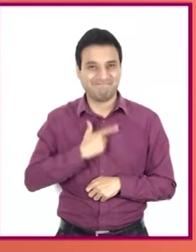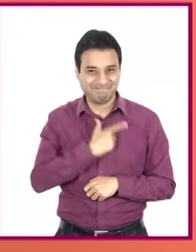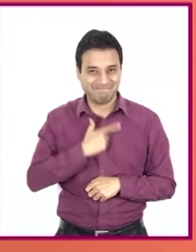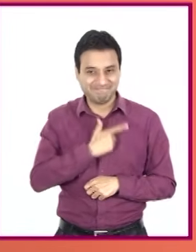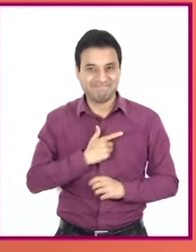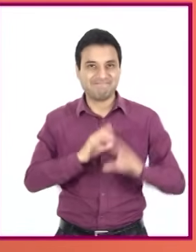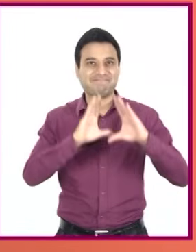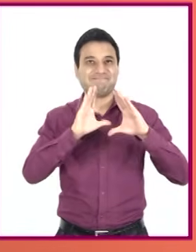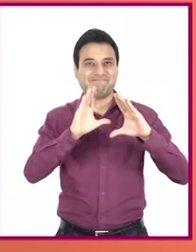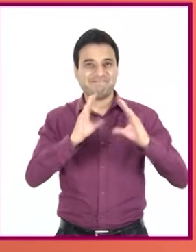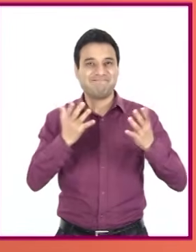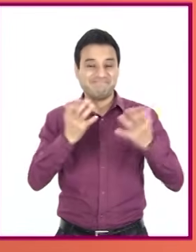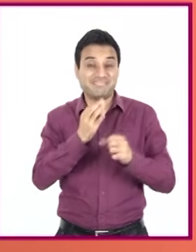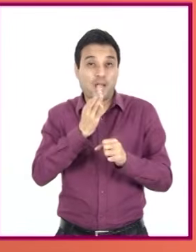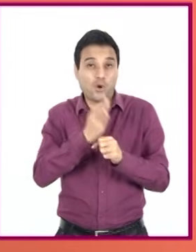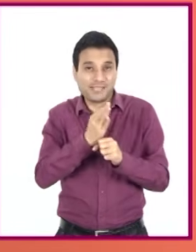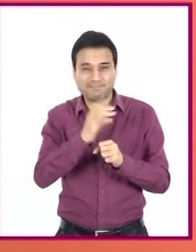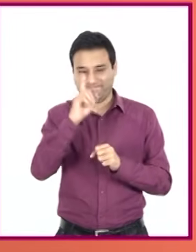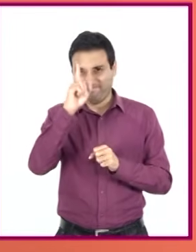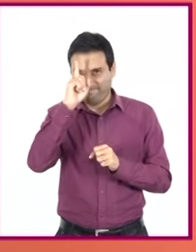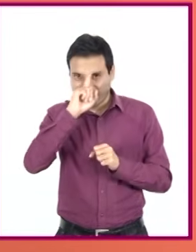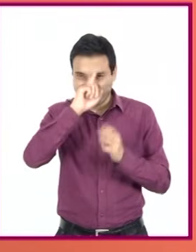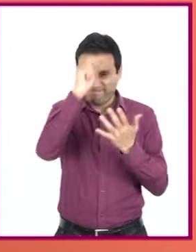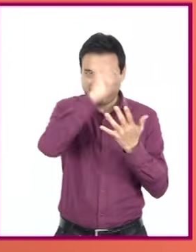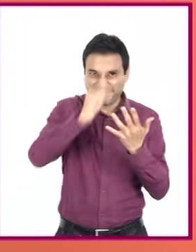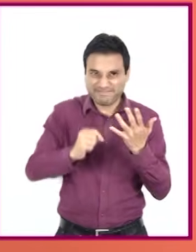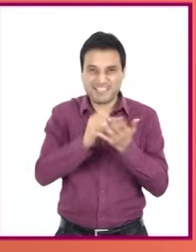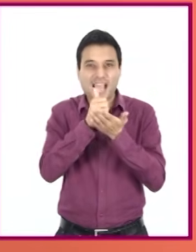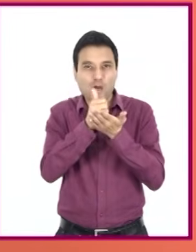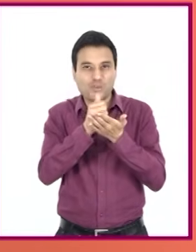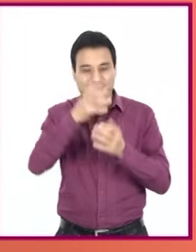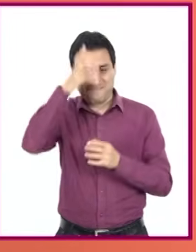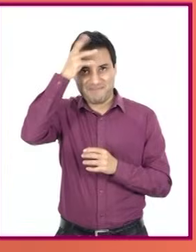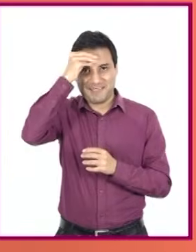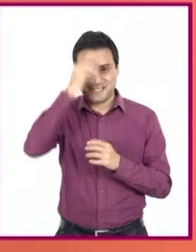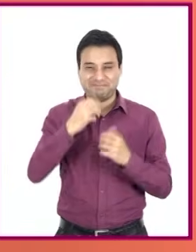del equipo que les ayudó a adquirir nuevos aprendizajes a distancia